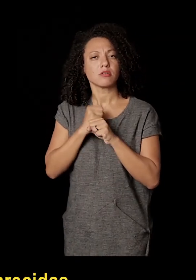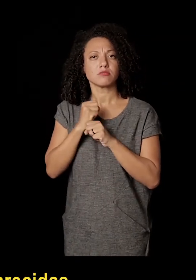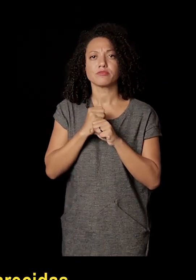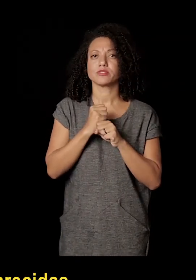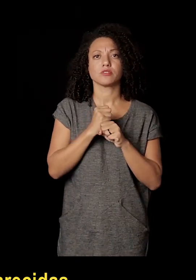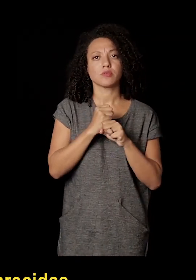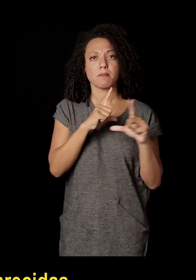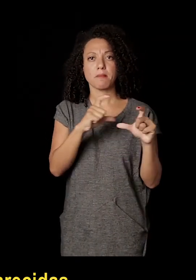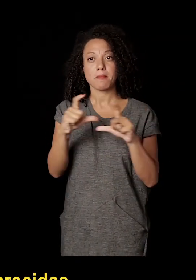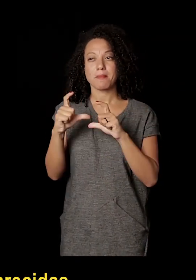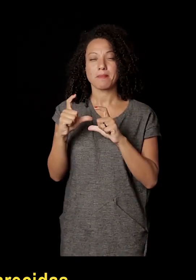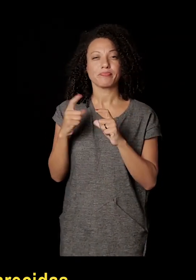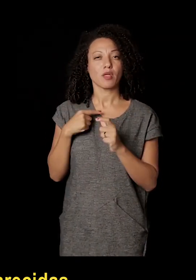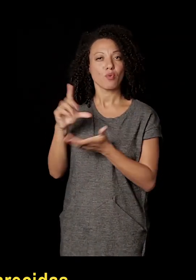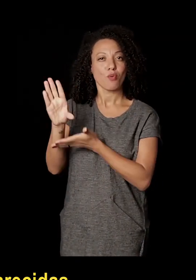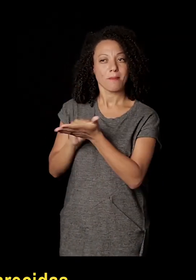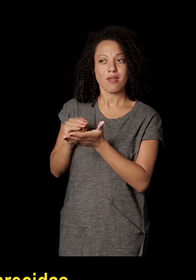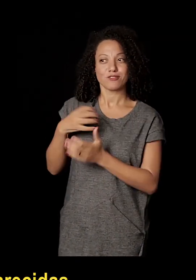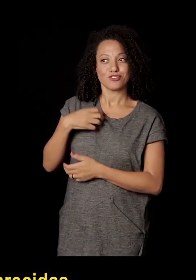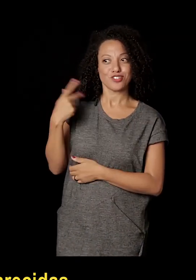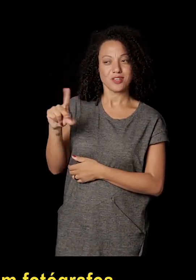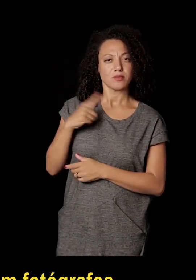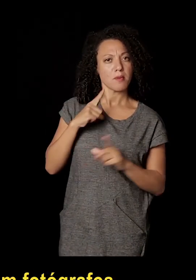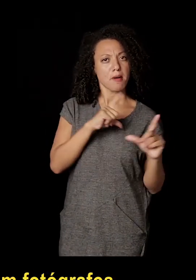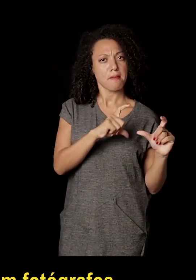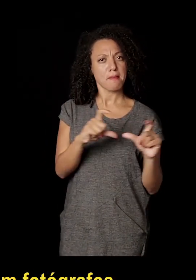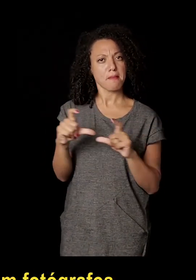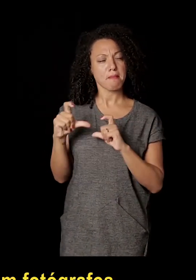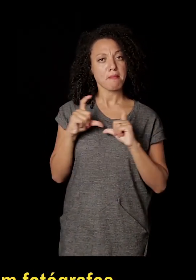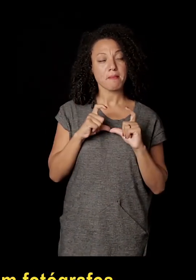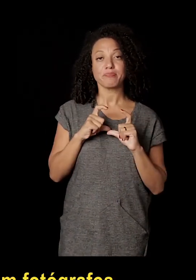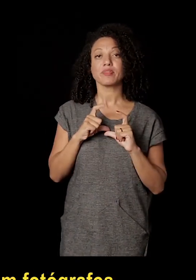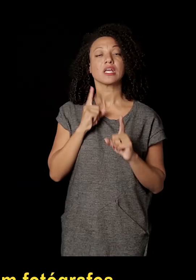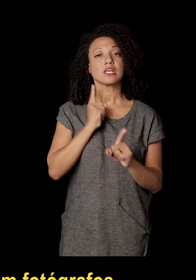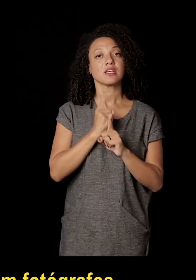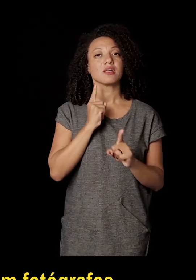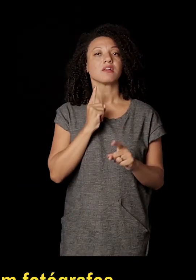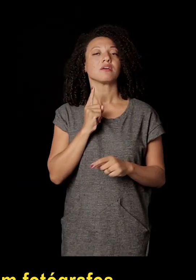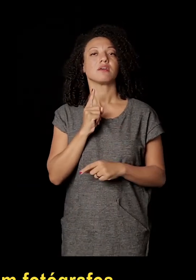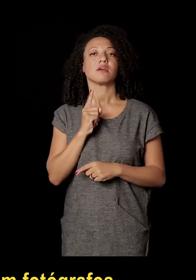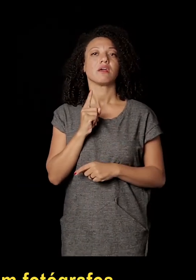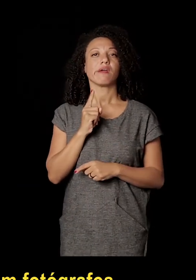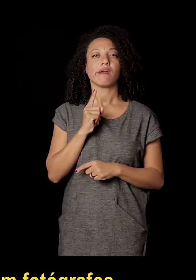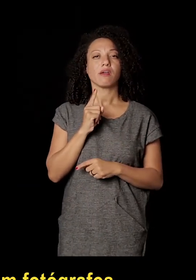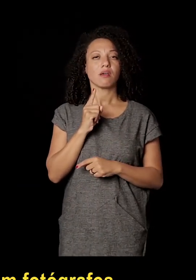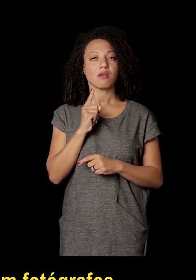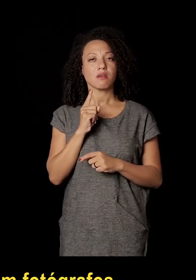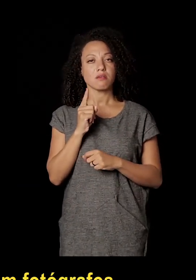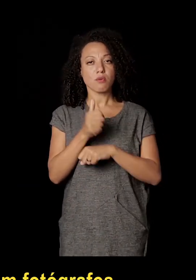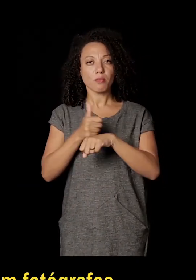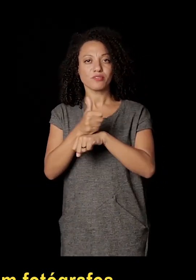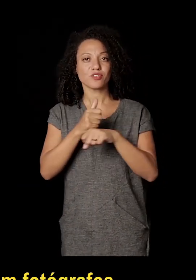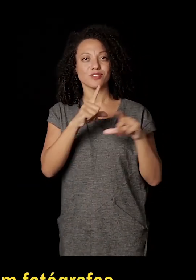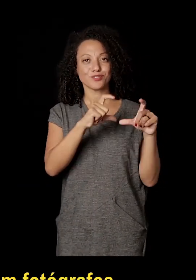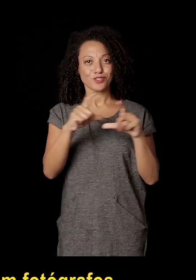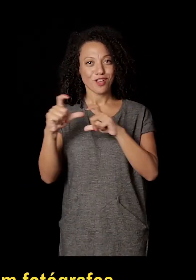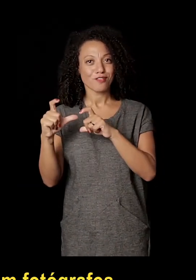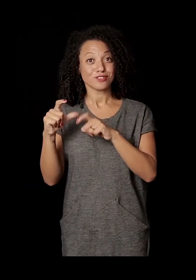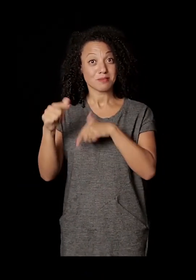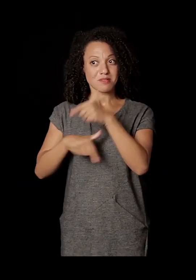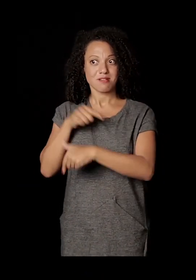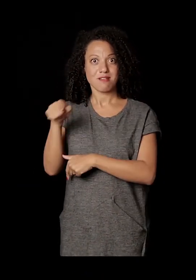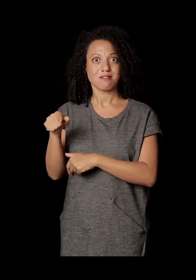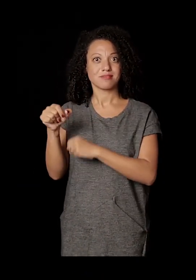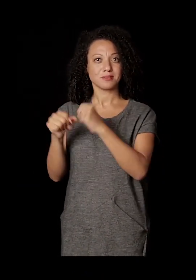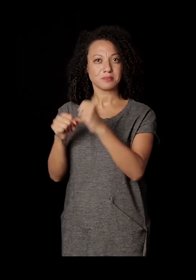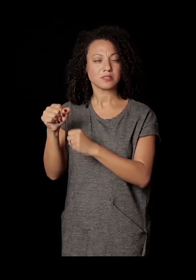cosas parecidas a lo que hacía National Geographic, organizé un encuentro en Quito con fotógrafos de National Geographic, conocí a